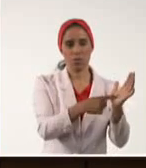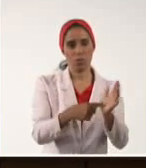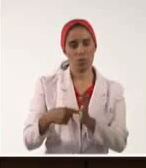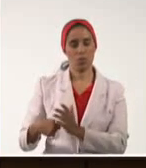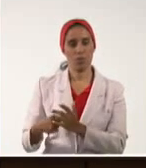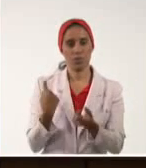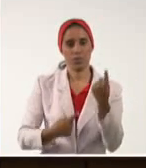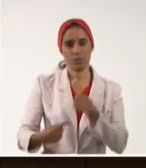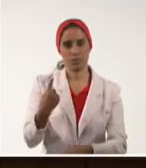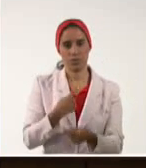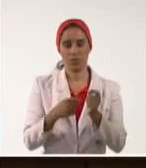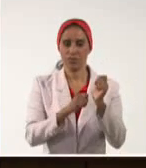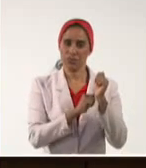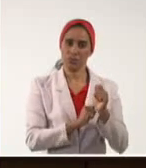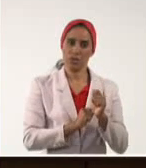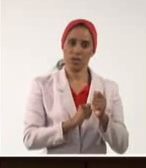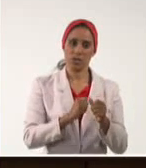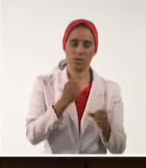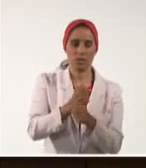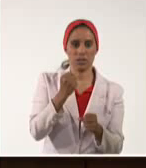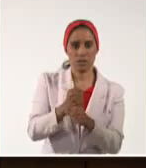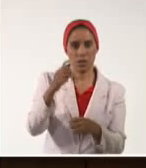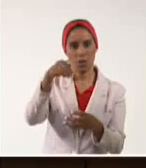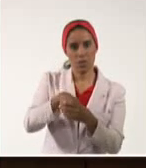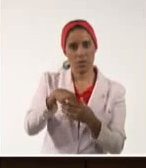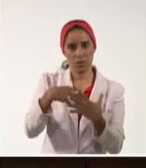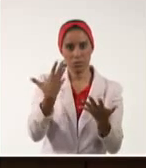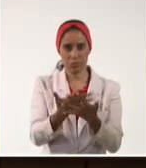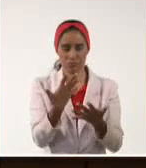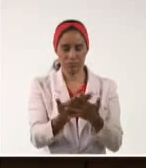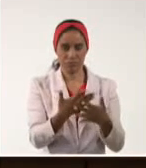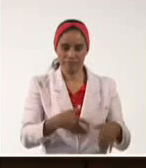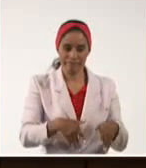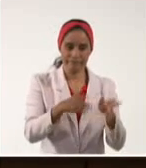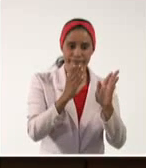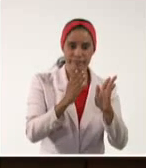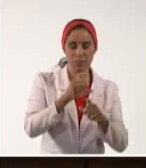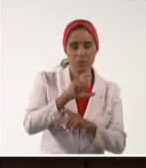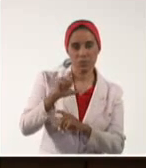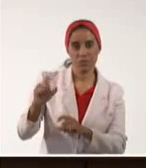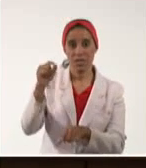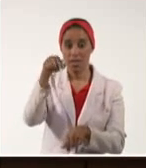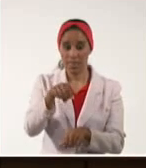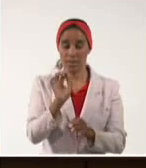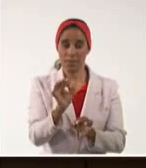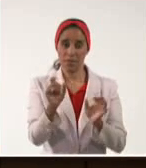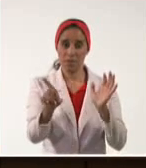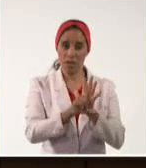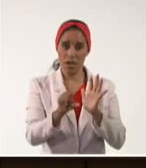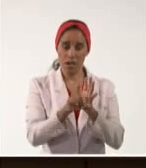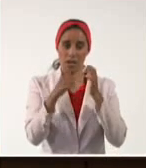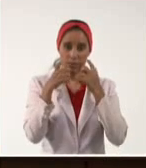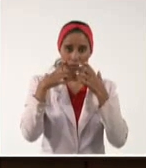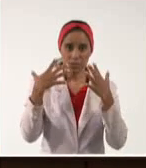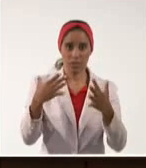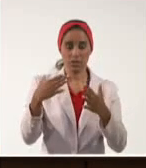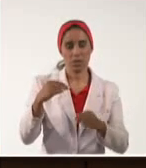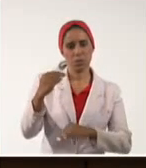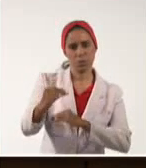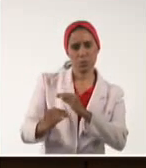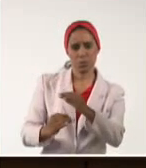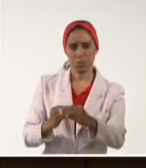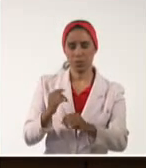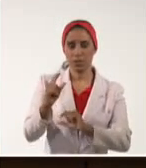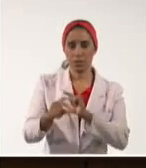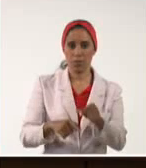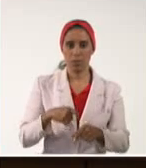fortalece su papel en las instituciones armadas. Con esa ley se complementa un ciclo institucional del sistema de